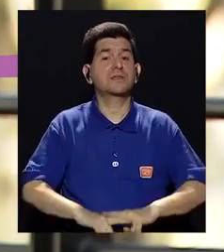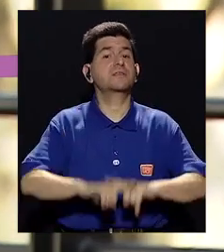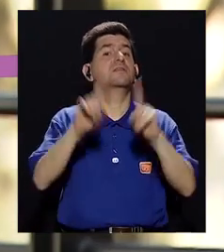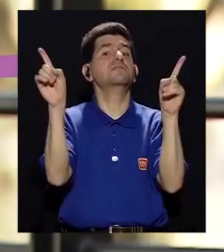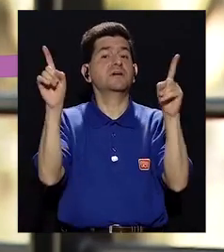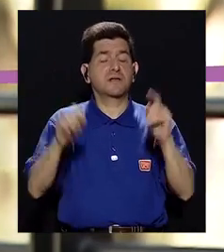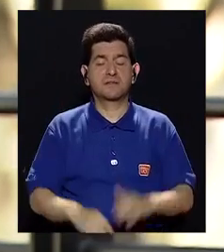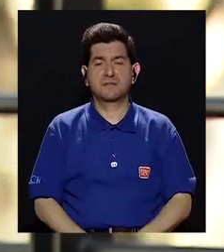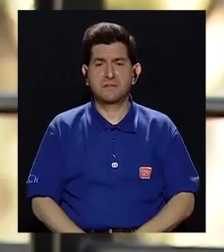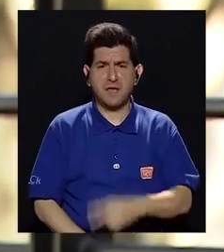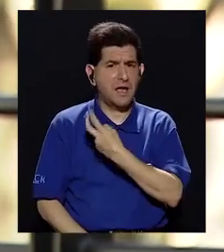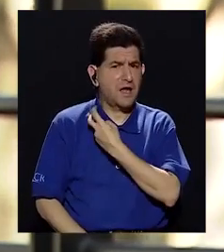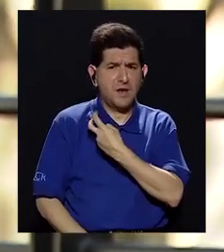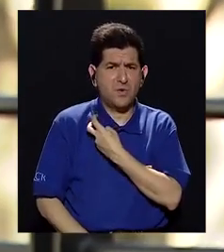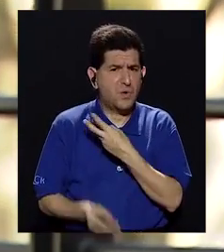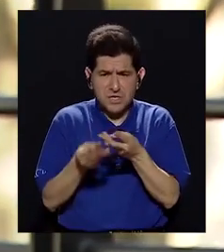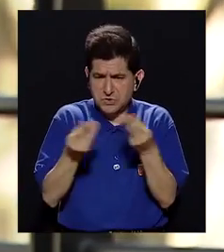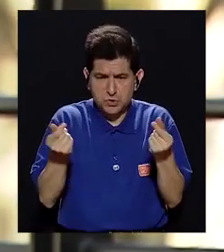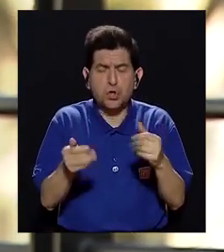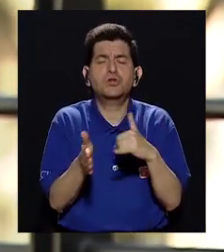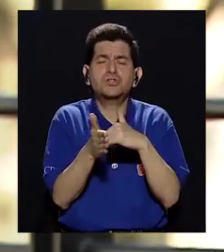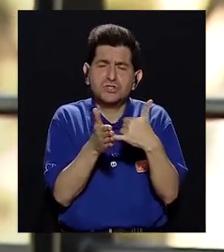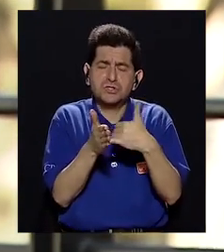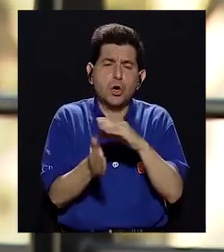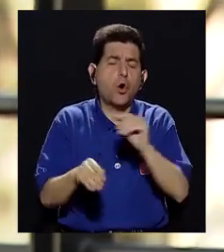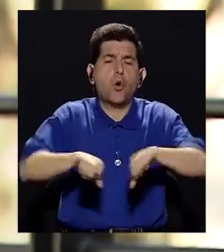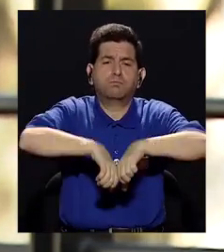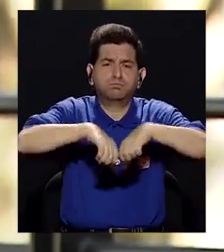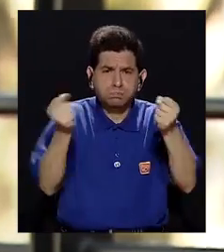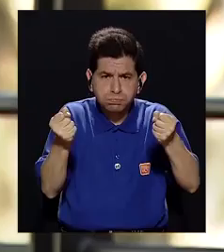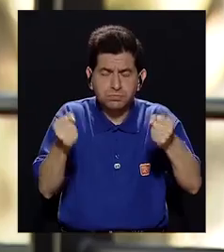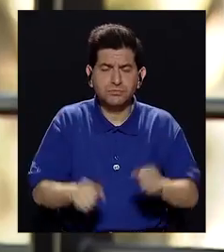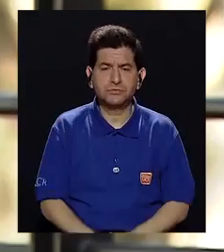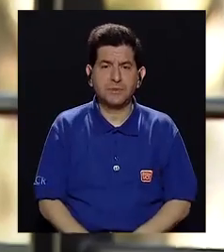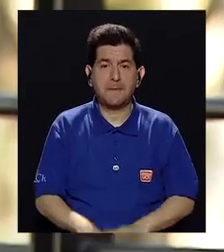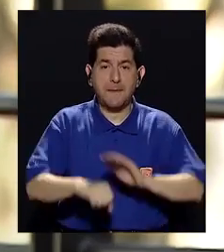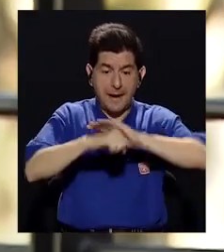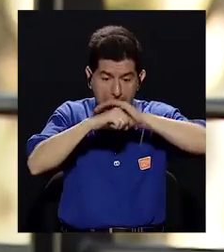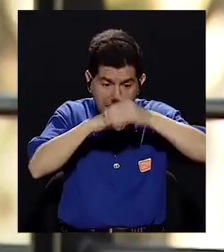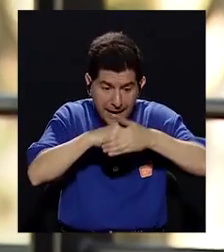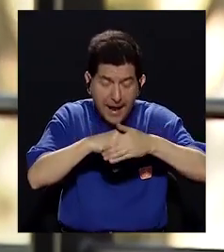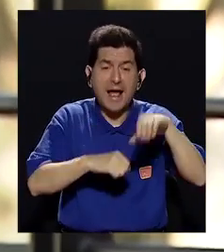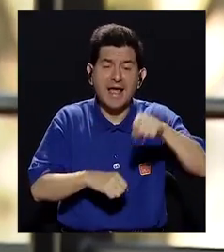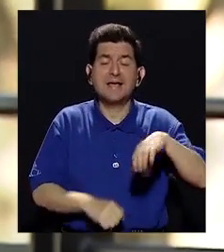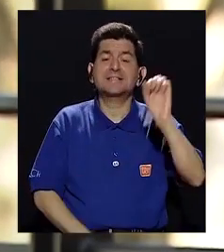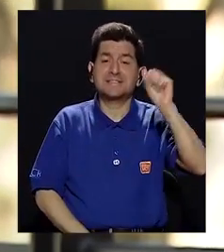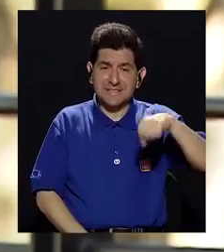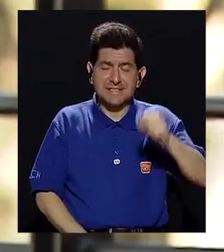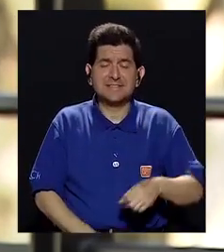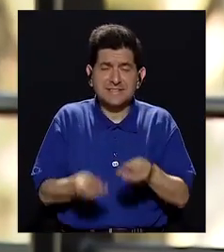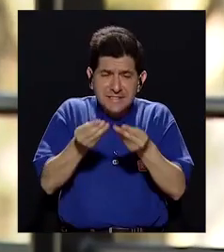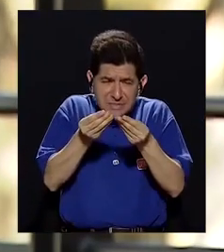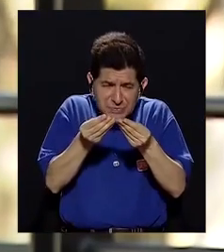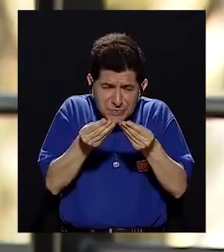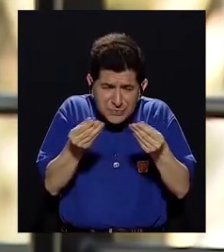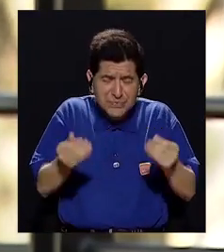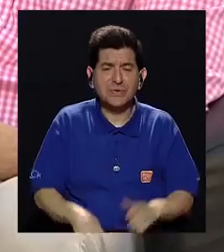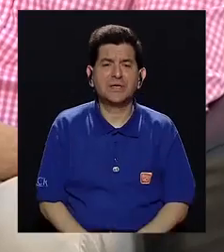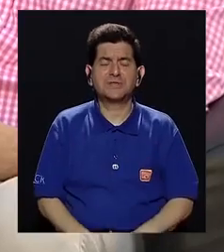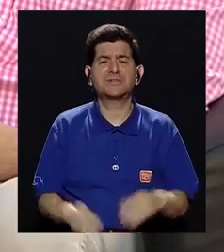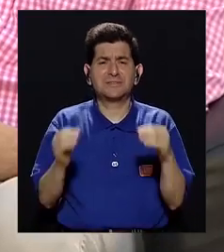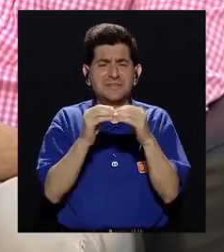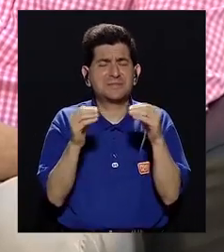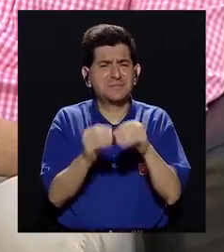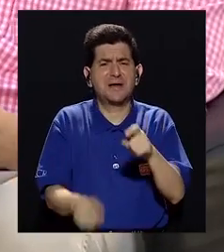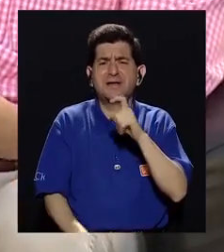es diferente. El hueso no se gasta, el hueso se debilita y se quiebra. Uh-huh. El cartílago es lo que se gasta y entonces ya nos cuesta más mover